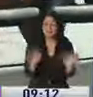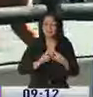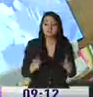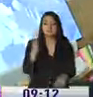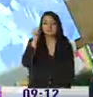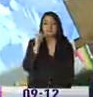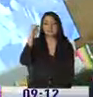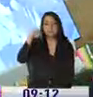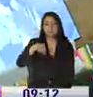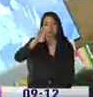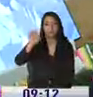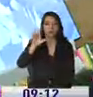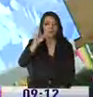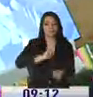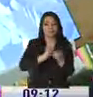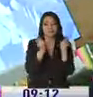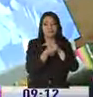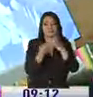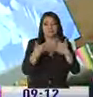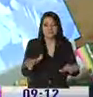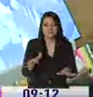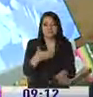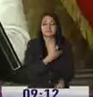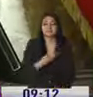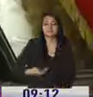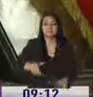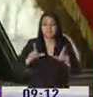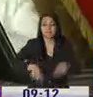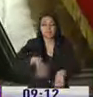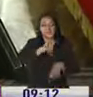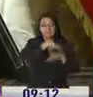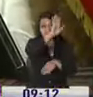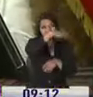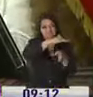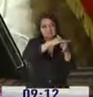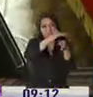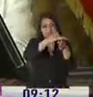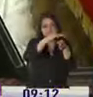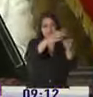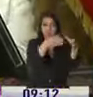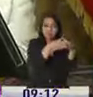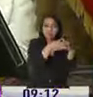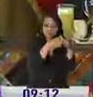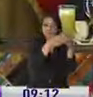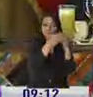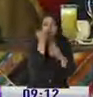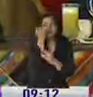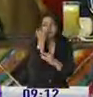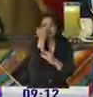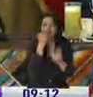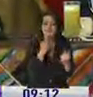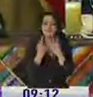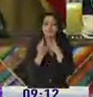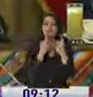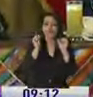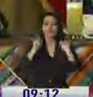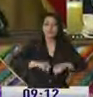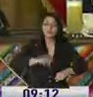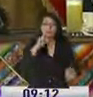julio esa realidad cambió. Es que el presidente Lenín Moreno llamó a esta y otras asociaciones indígenas a mantener un diálogo y